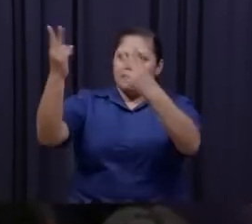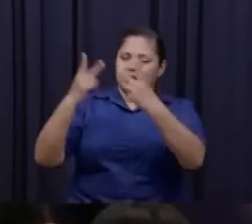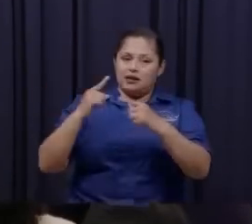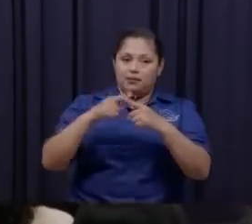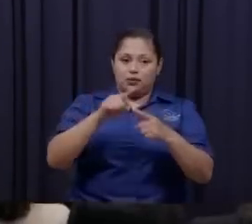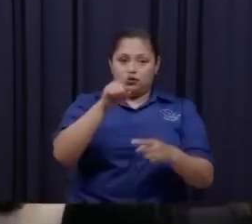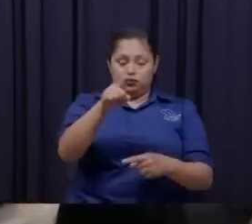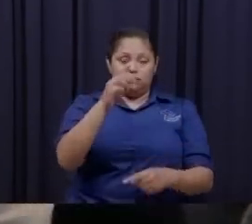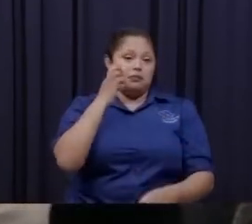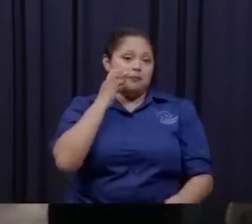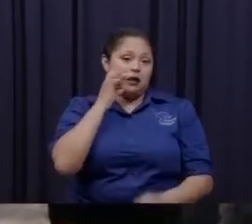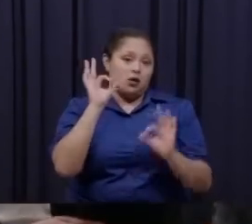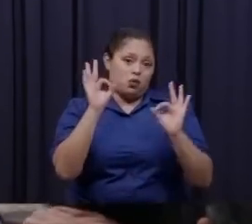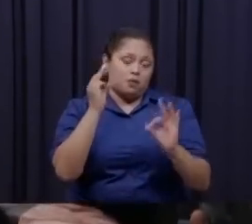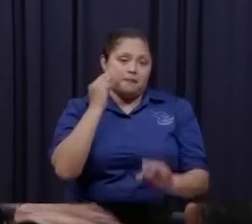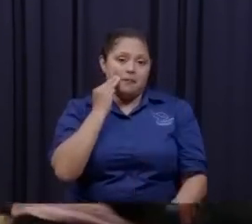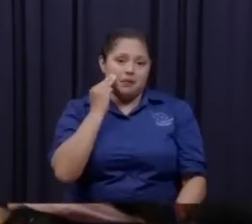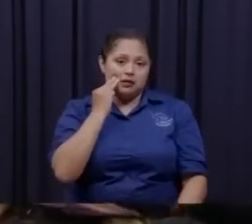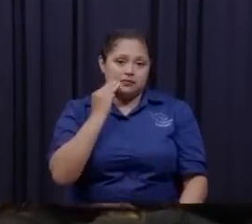papá.